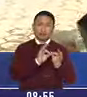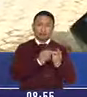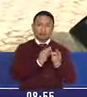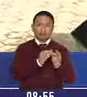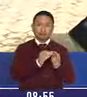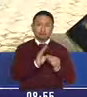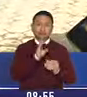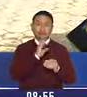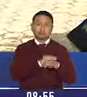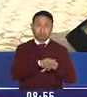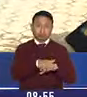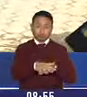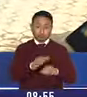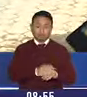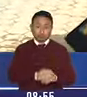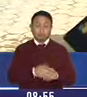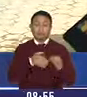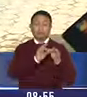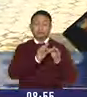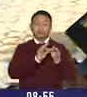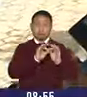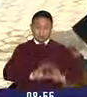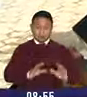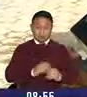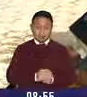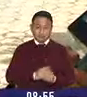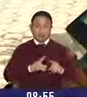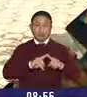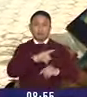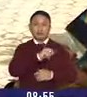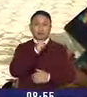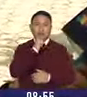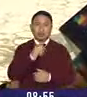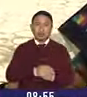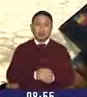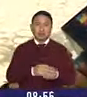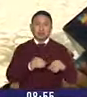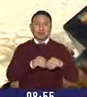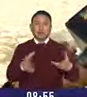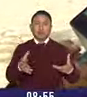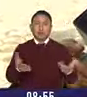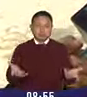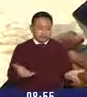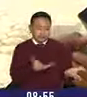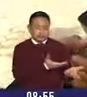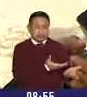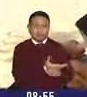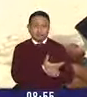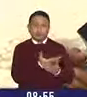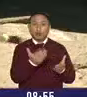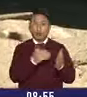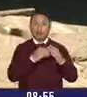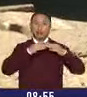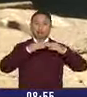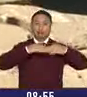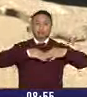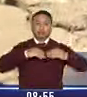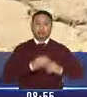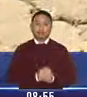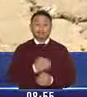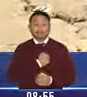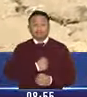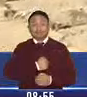la fuga. Vinieron la fuga, pero sin embargo, o sea, dejan las cosas mal hechas, ya está hundido nuevamente.